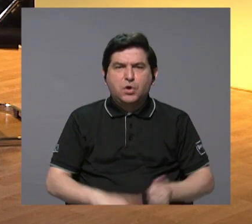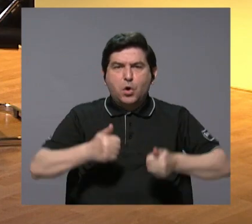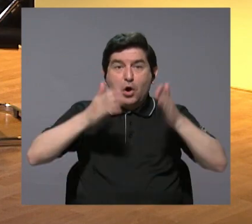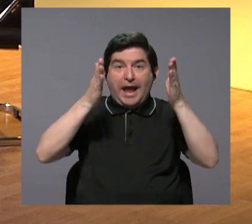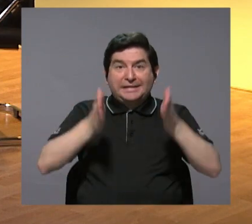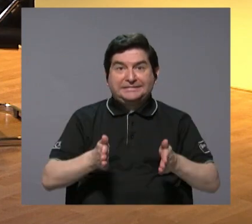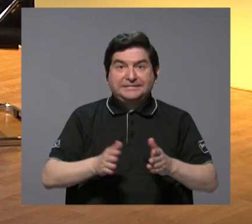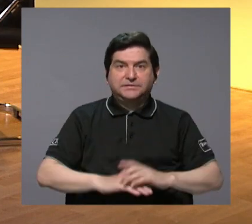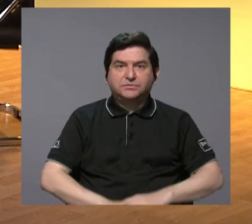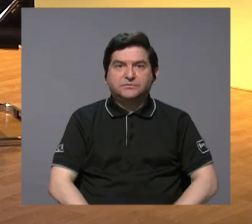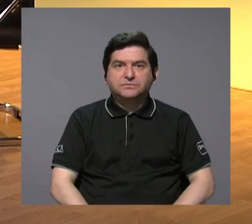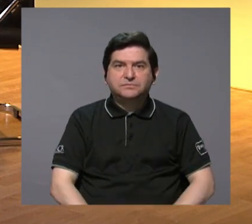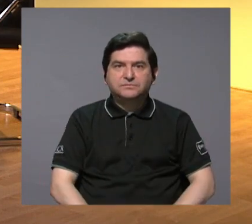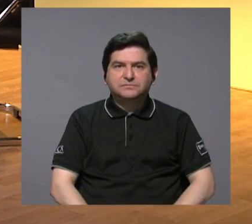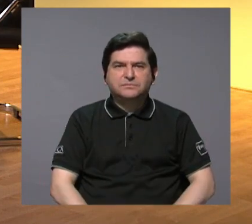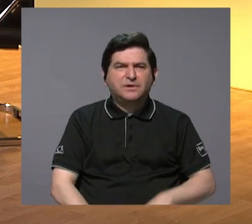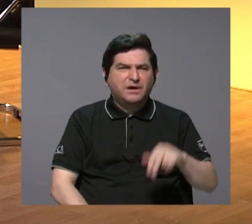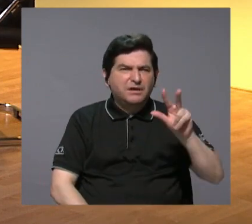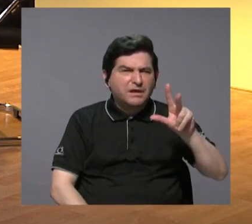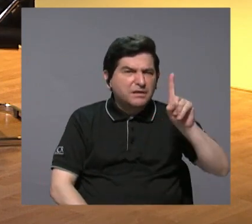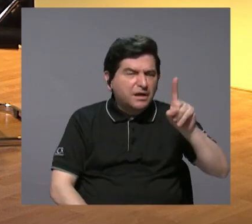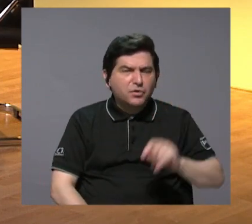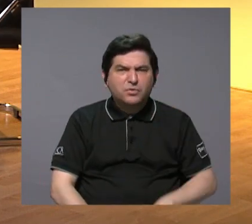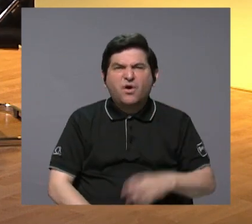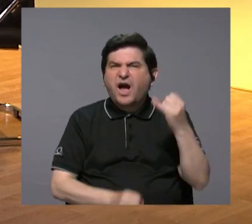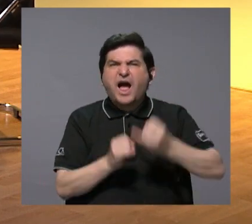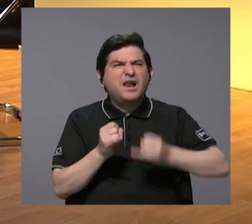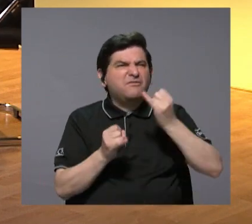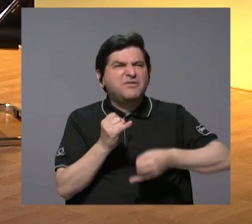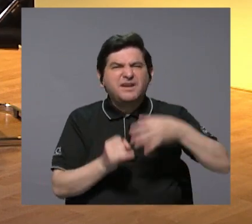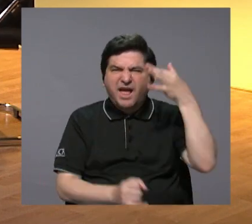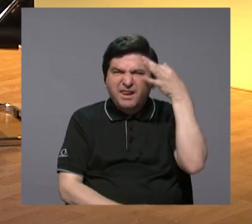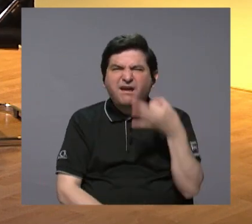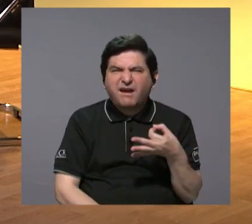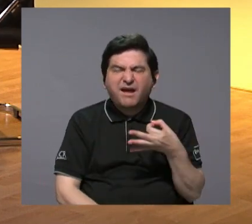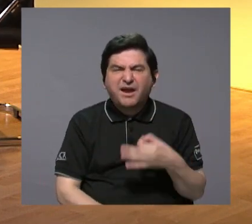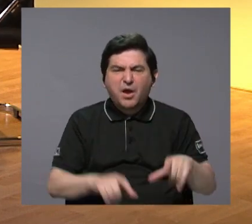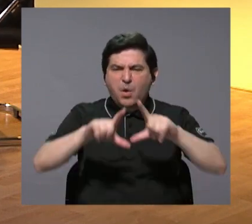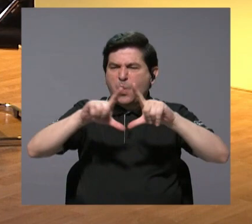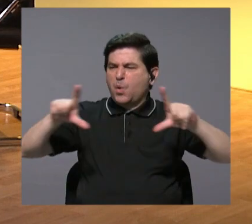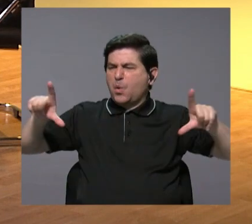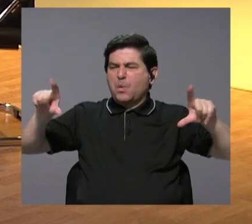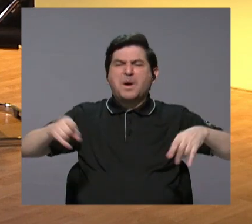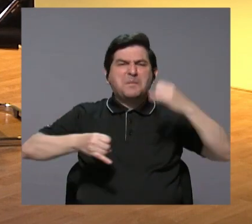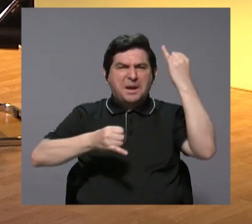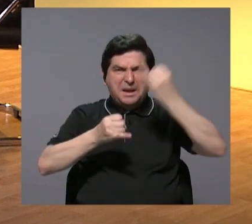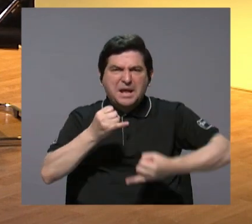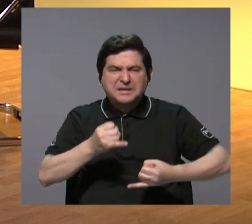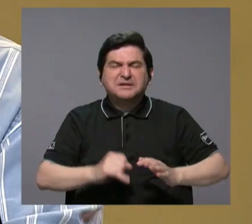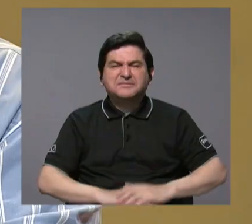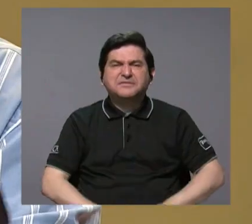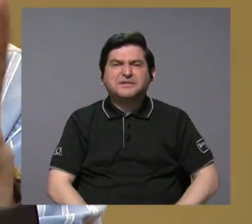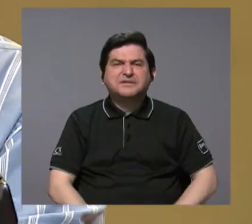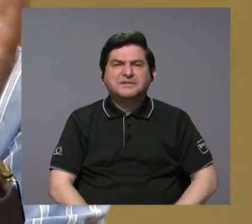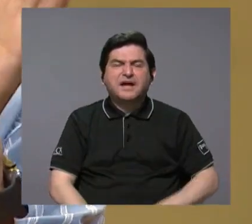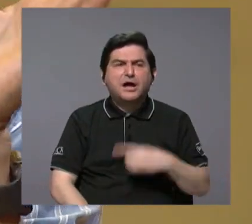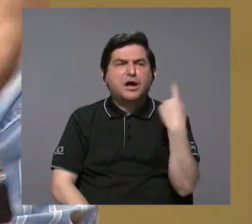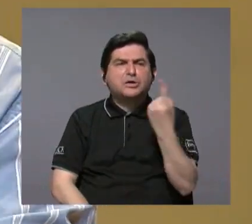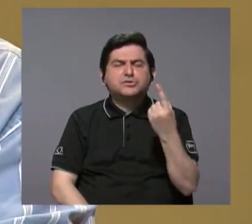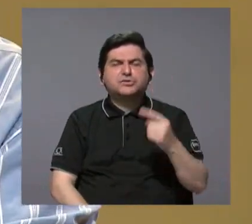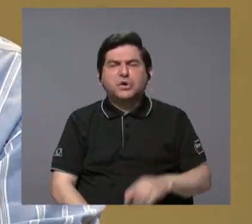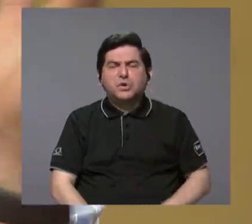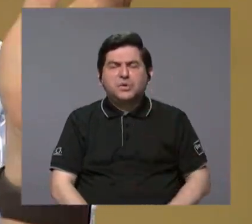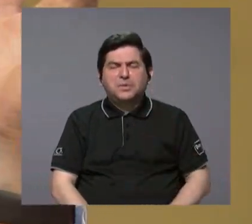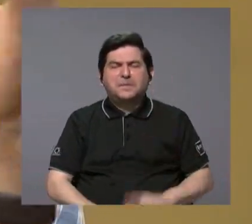candidatos, pues en 31 creo, ¿no? Bueno, al final no sé, creo que en la papeleta final, solo, pero bueno,